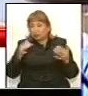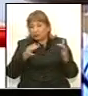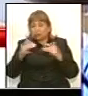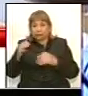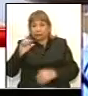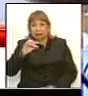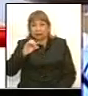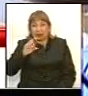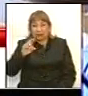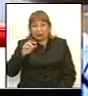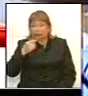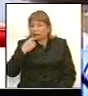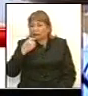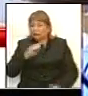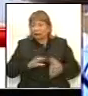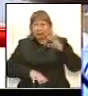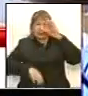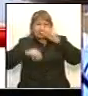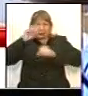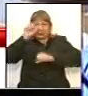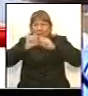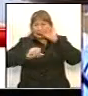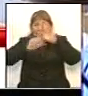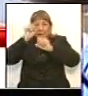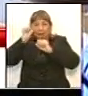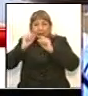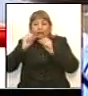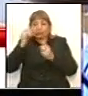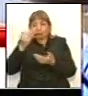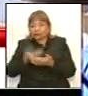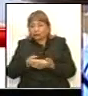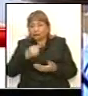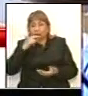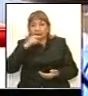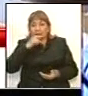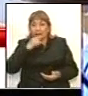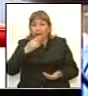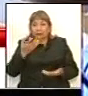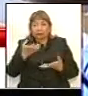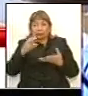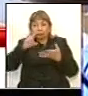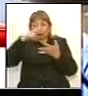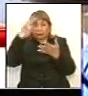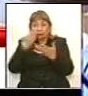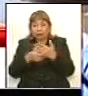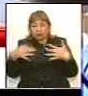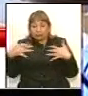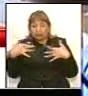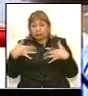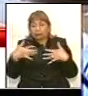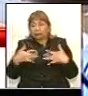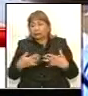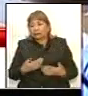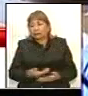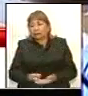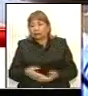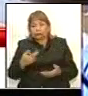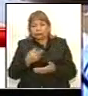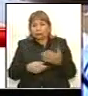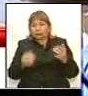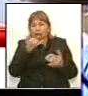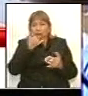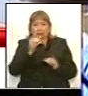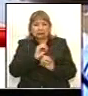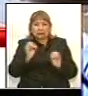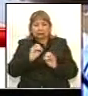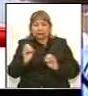guerra, y se trepan hasta las últimas partes del andamio, con las chicas con unas horas que no se quieren tirar porque se mueren de miedo, y el bombero dice, no te pasa nada, no te pasa